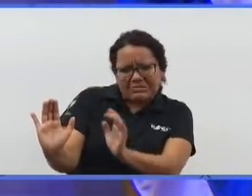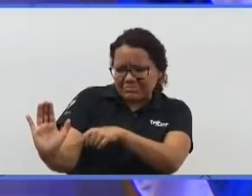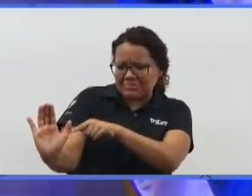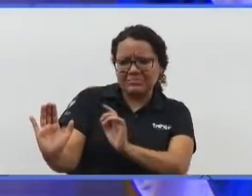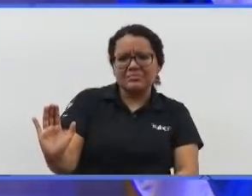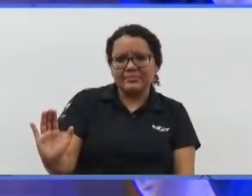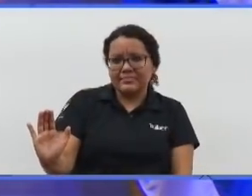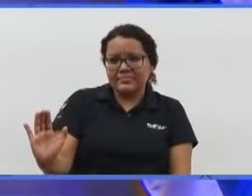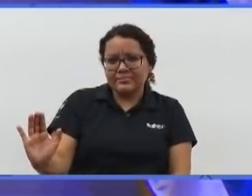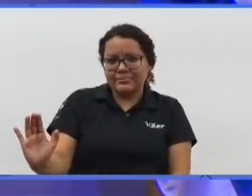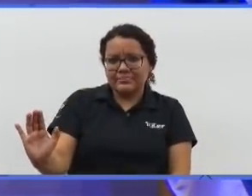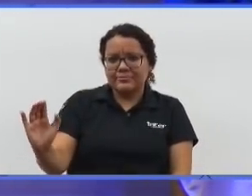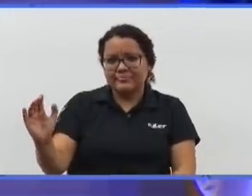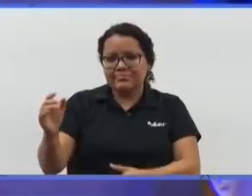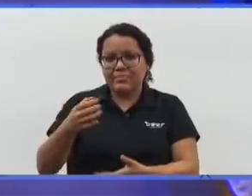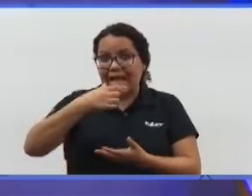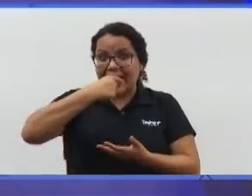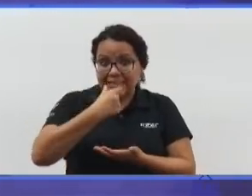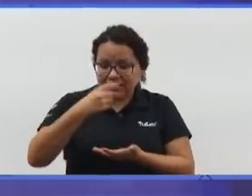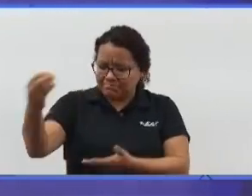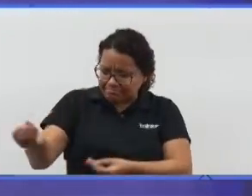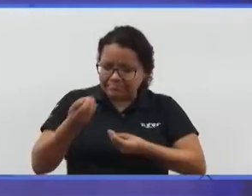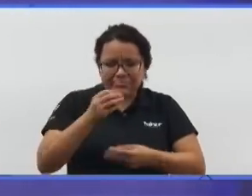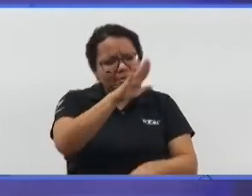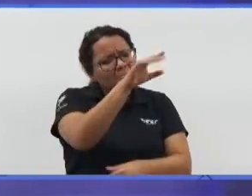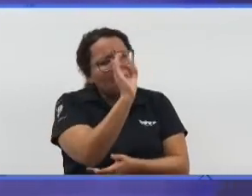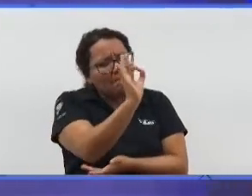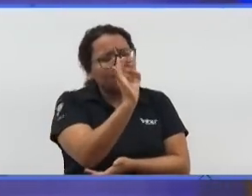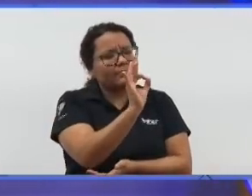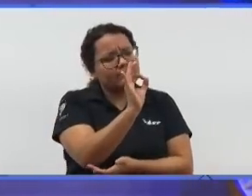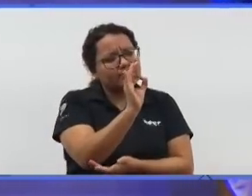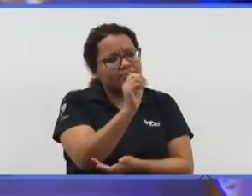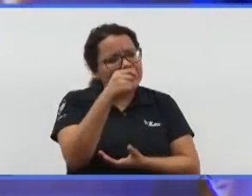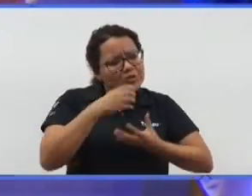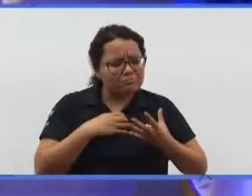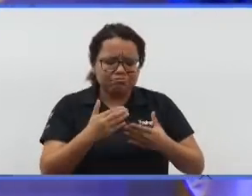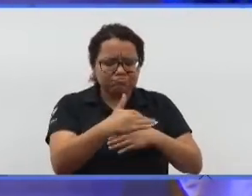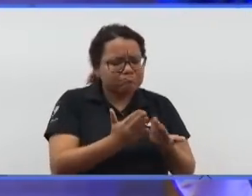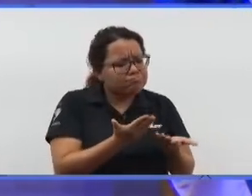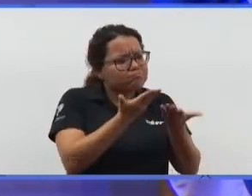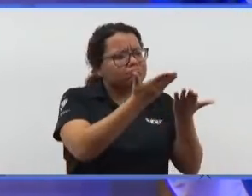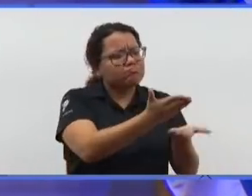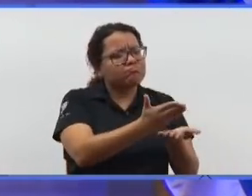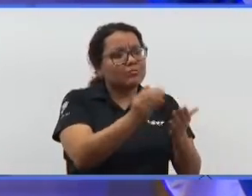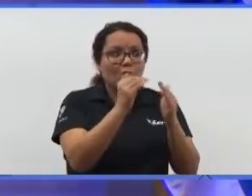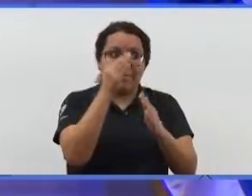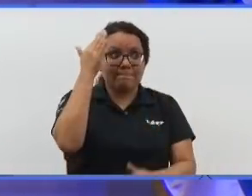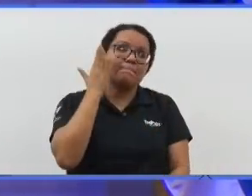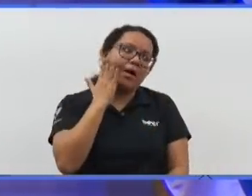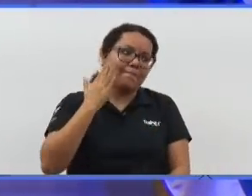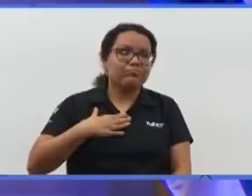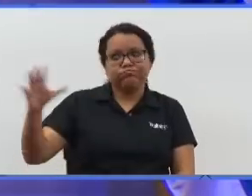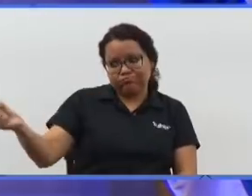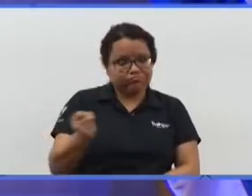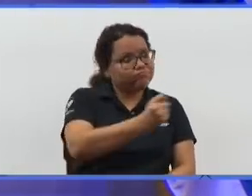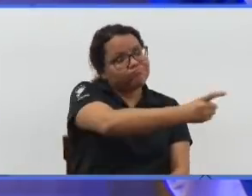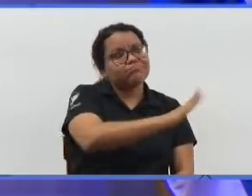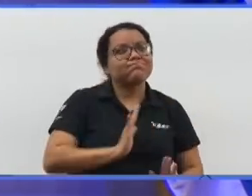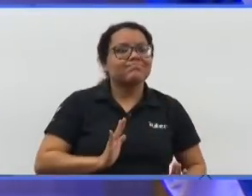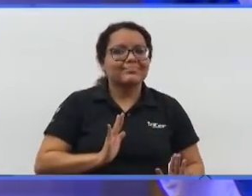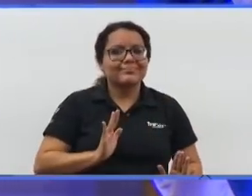y me llevo una galletita y me dijo pastor aquí le traigo y aquí le traigo a mi mamá metro